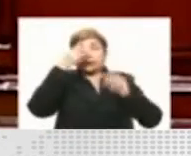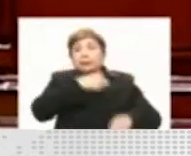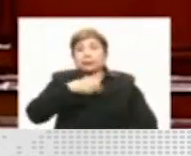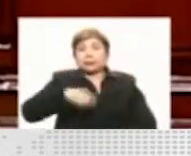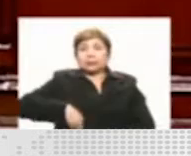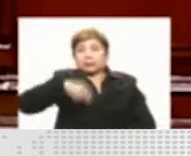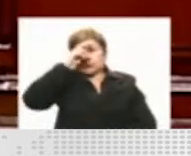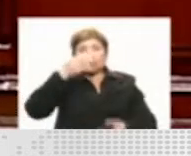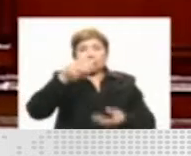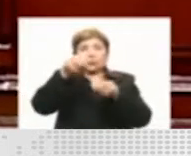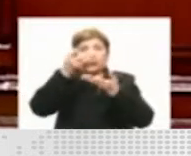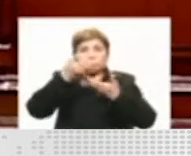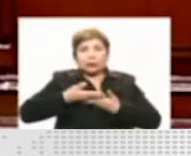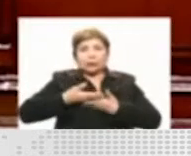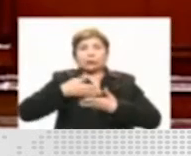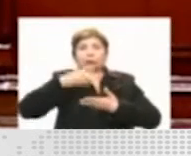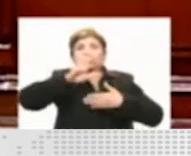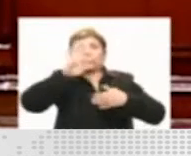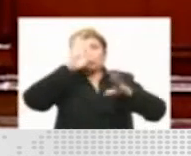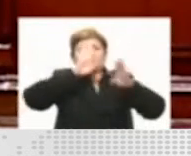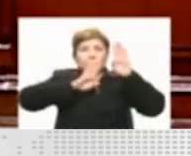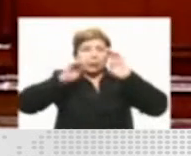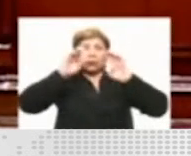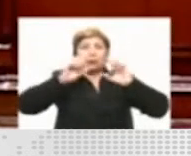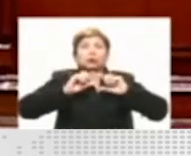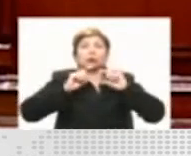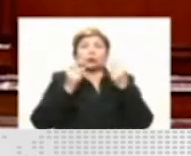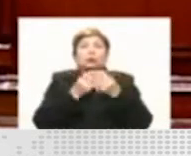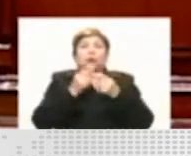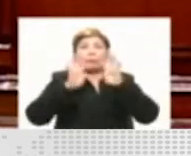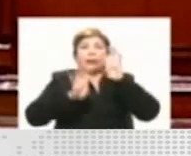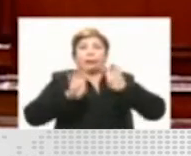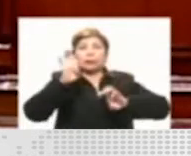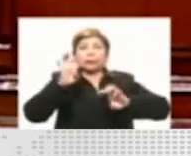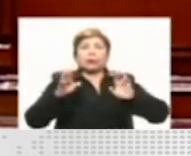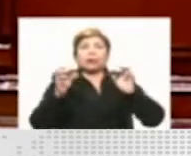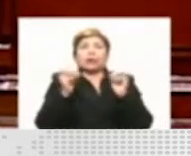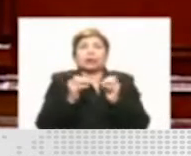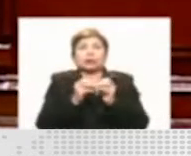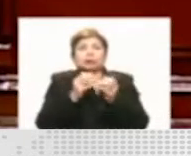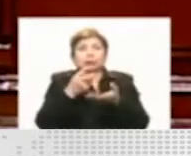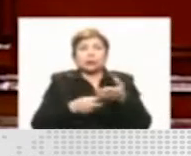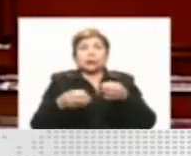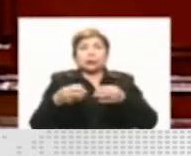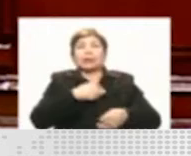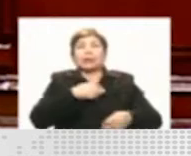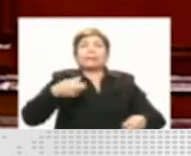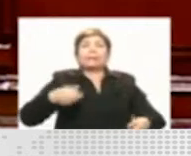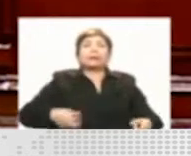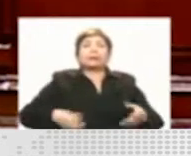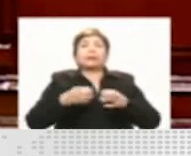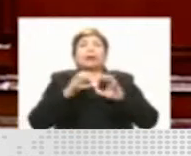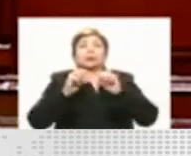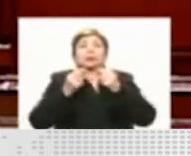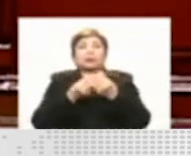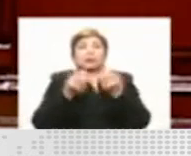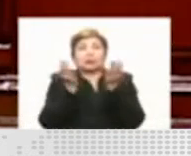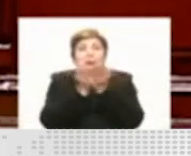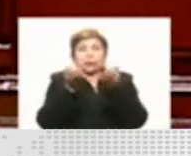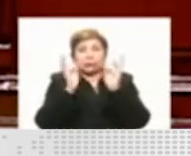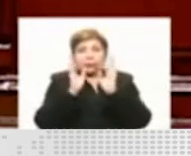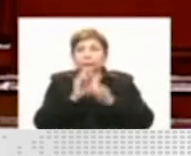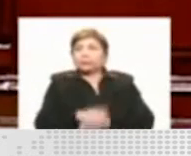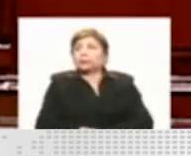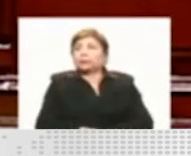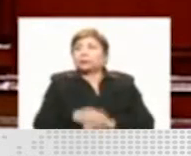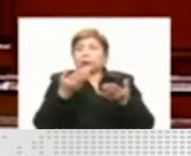nos ha trasladado la preocupación de su bancada para evaluar la reconsideración de la presidencia de la comisión de educación